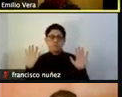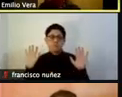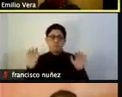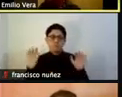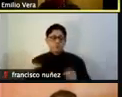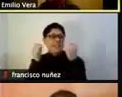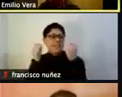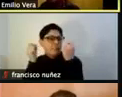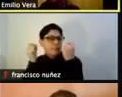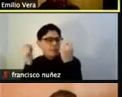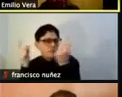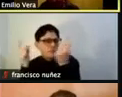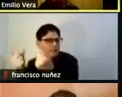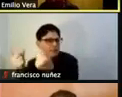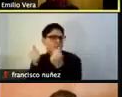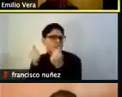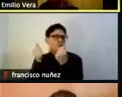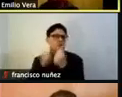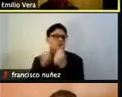pero